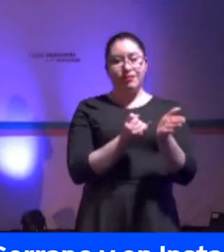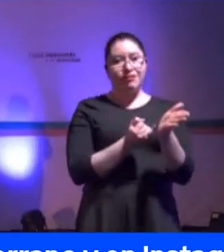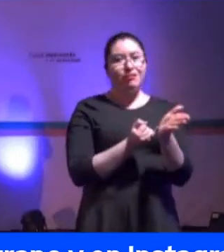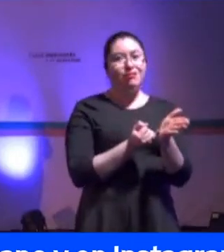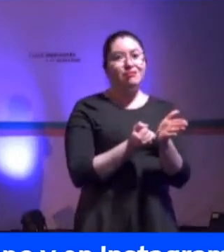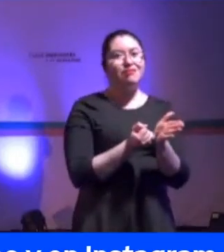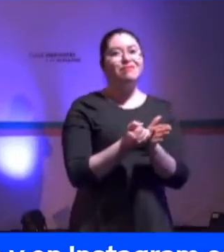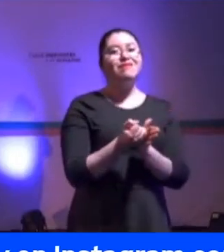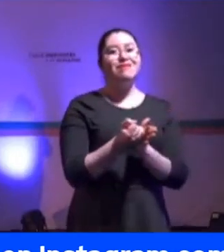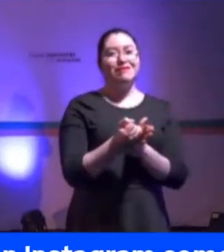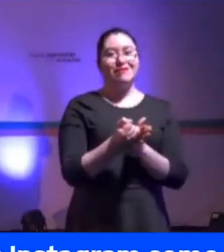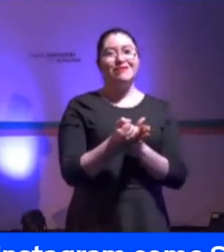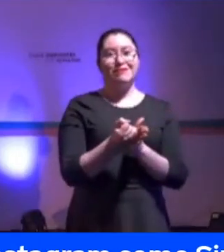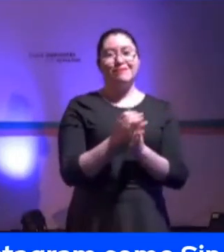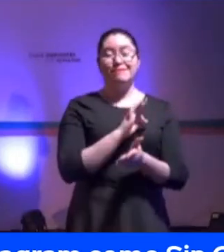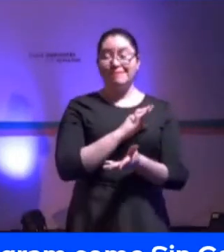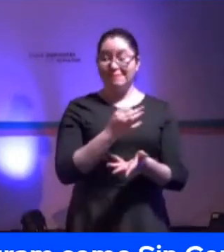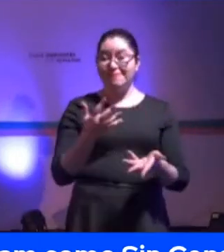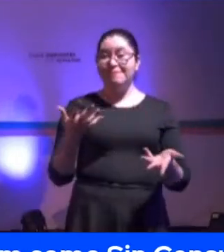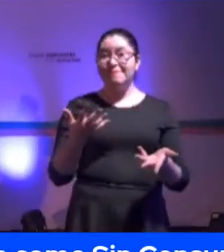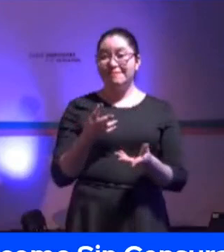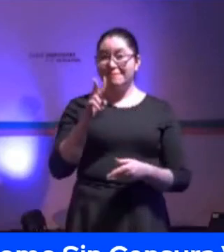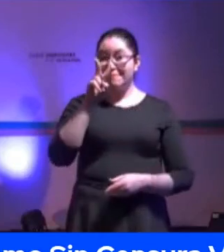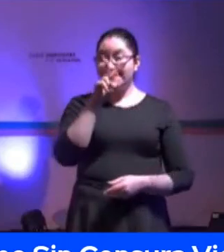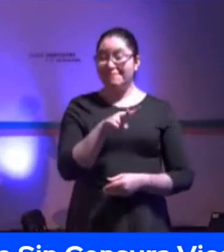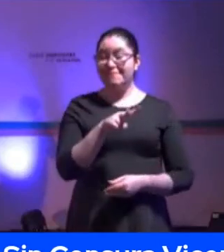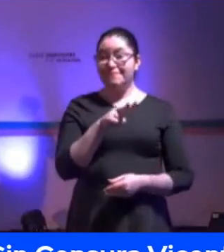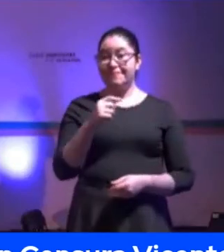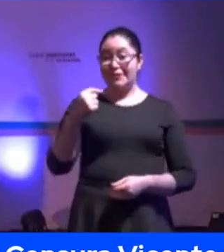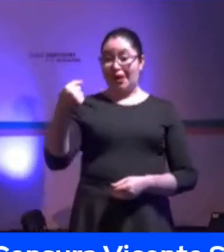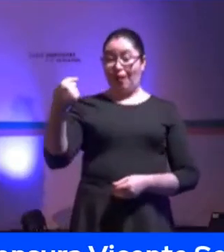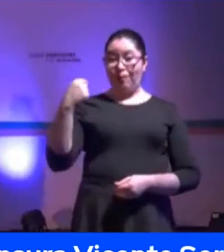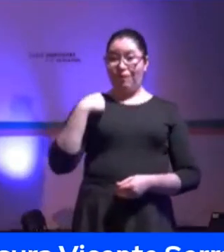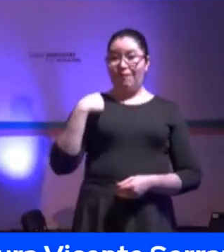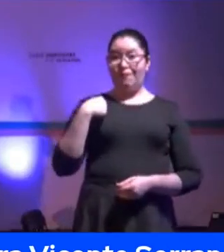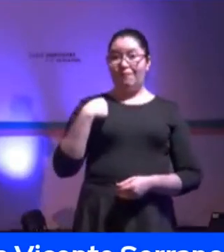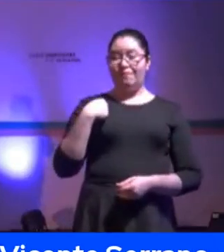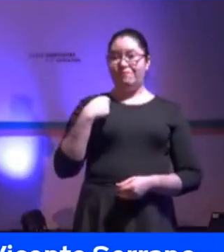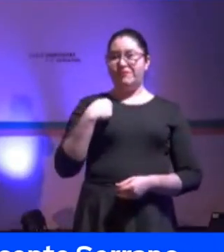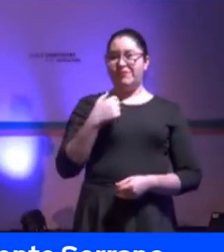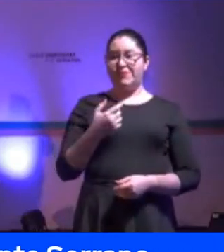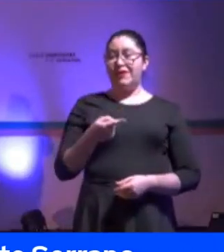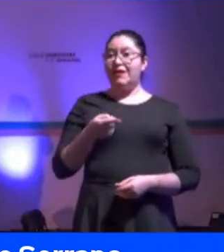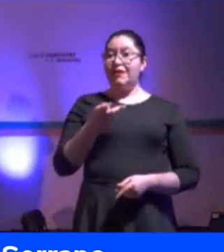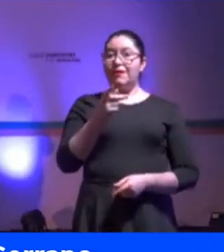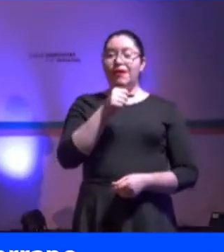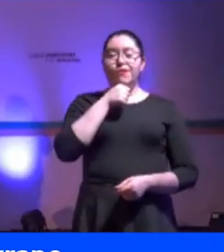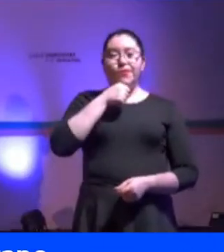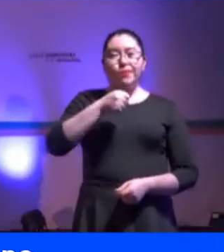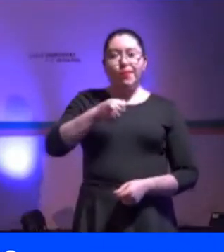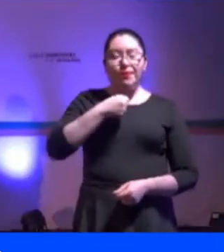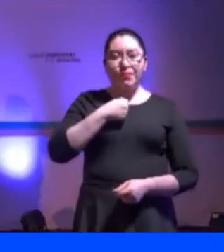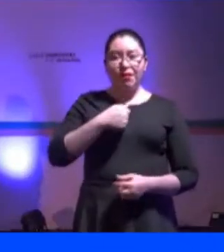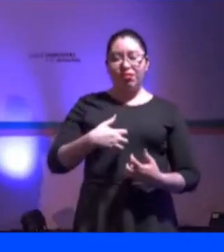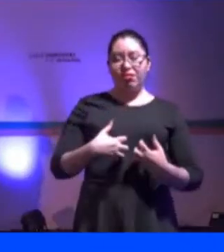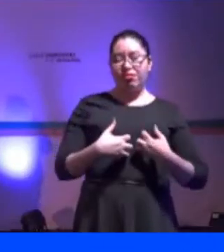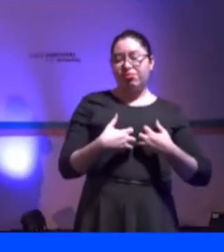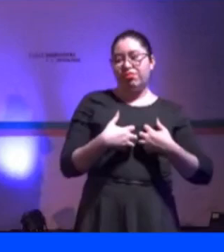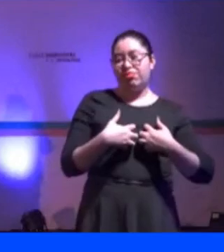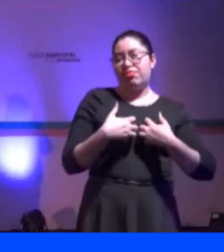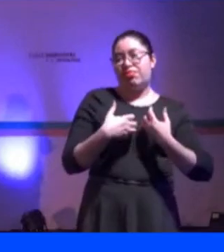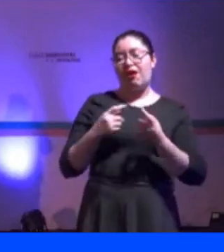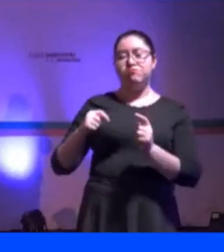decisiones. Y yo, la verdad es que el enojo que tiene la prensa conservadora, la